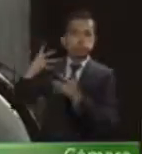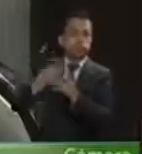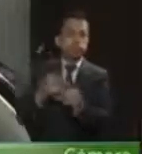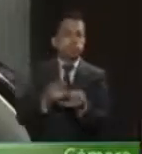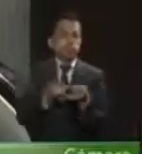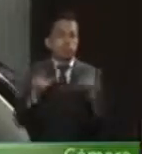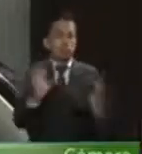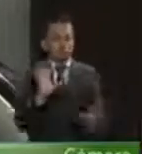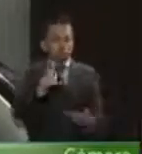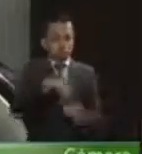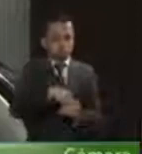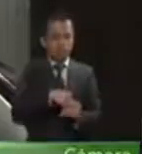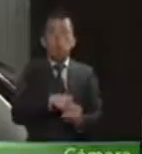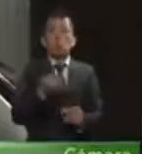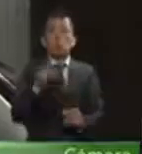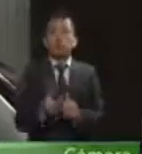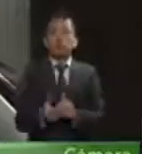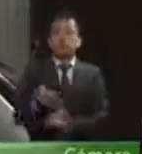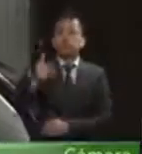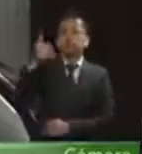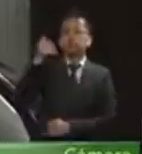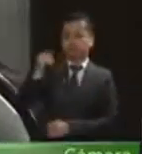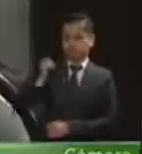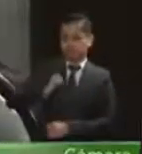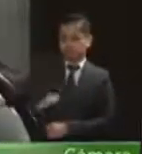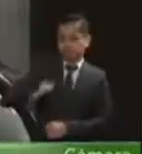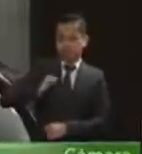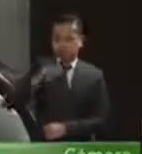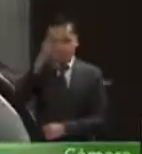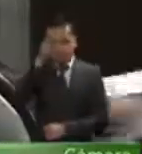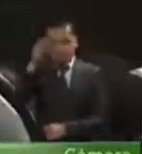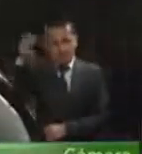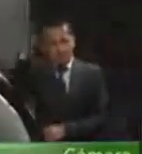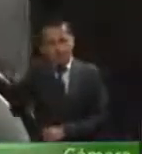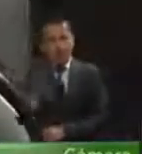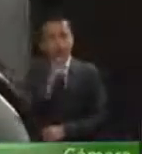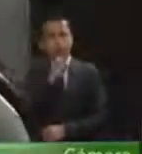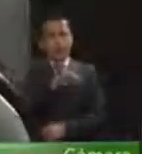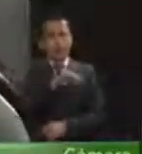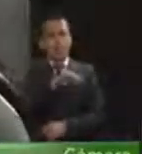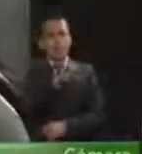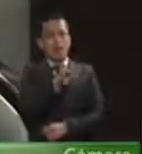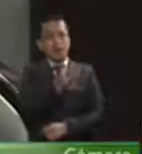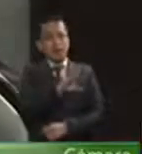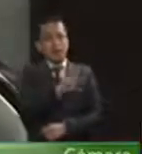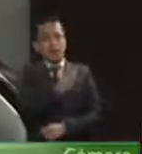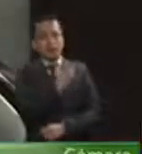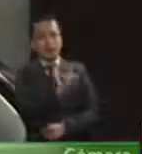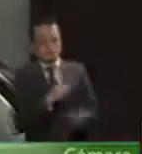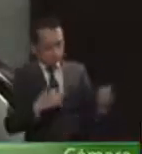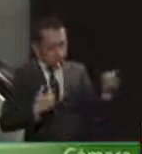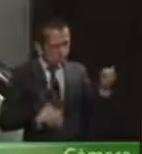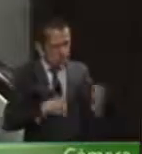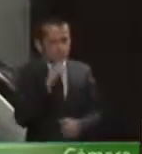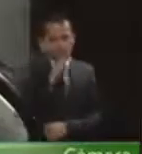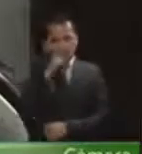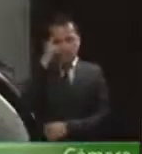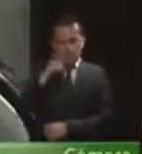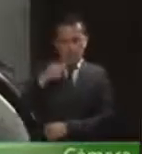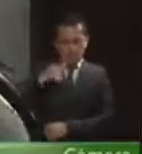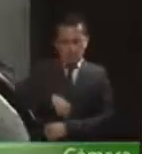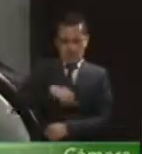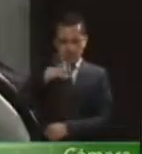el mariachi de nuestros días. Están involucrados en la música tradicional mexicana la elaboración de